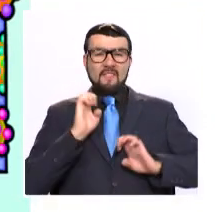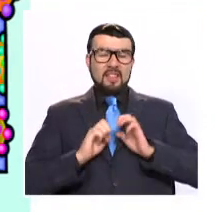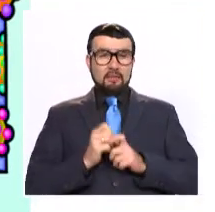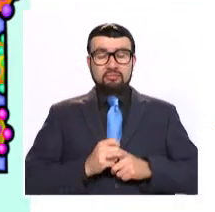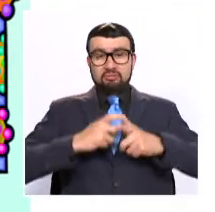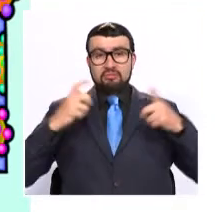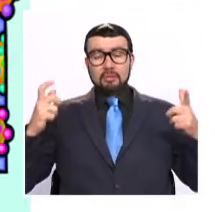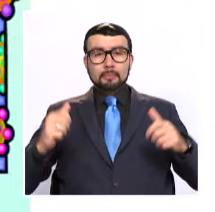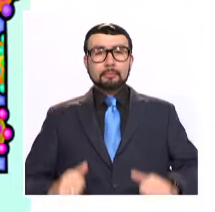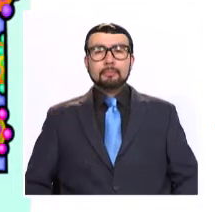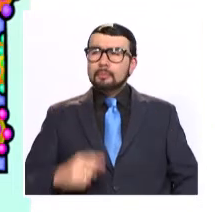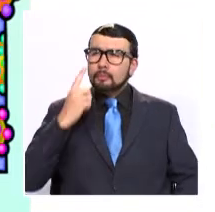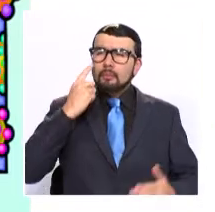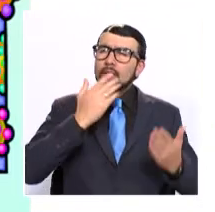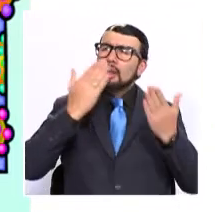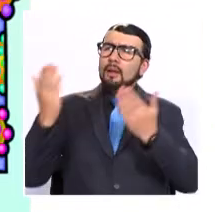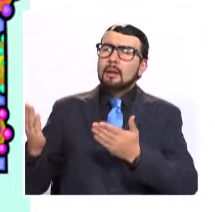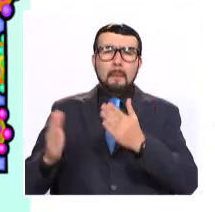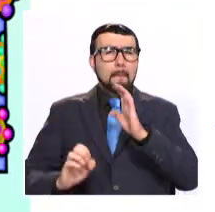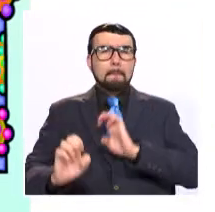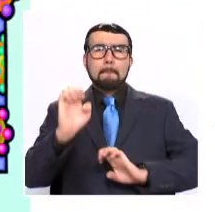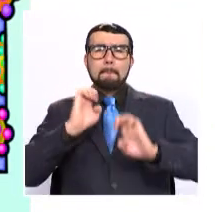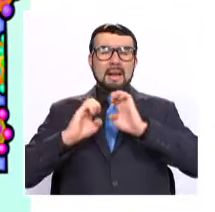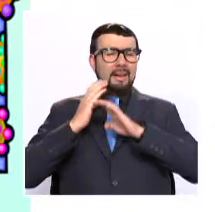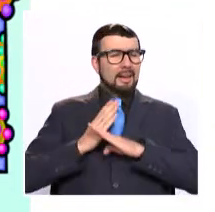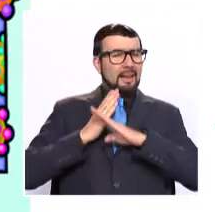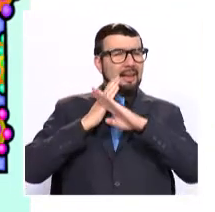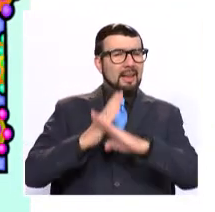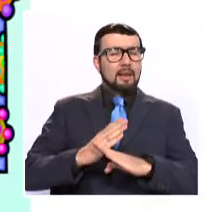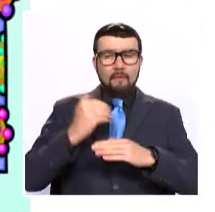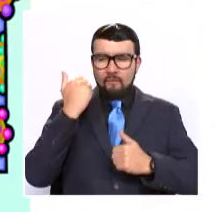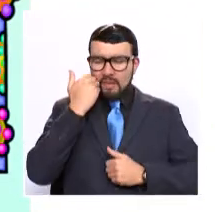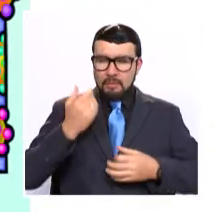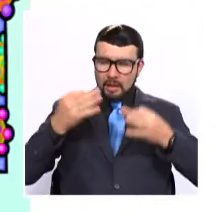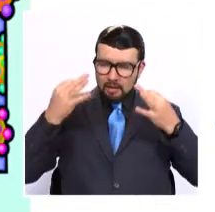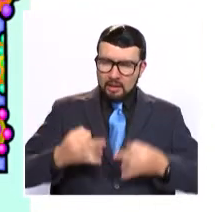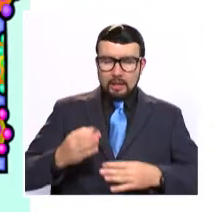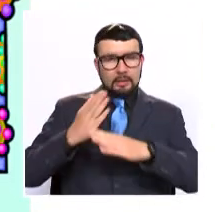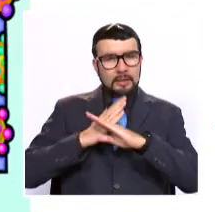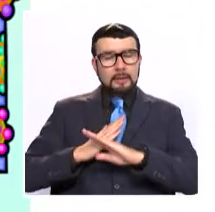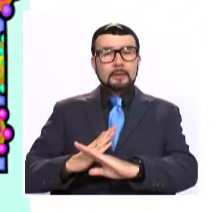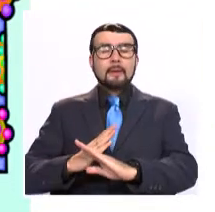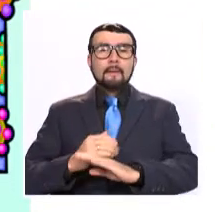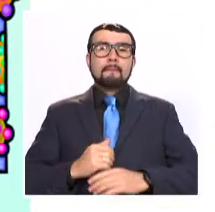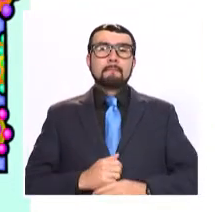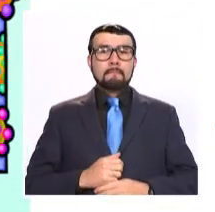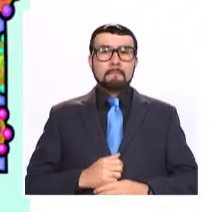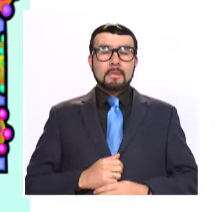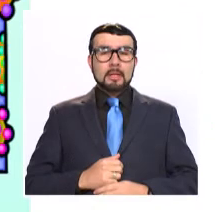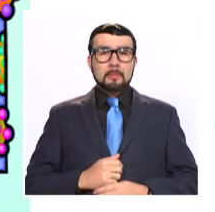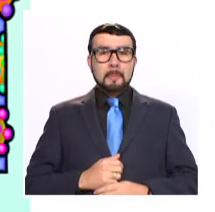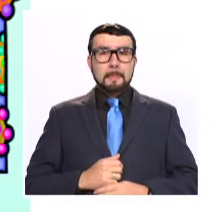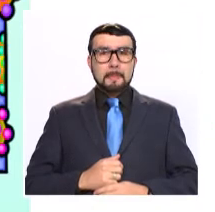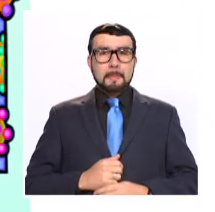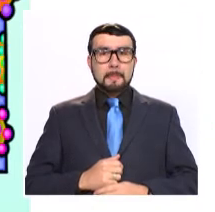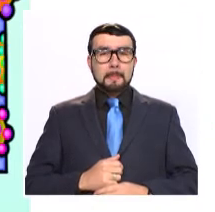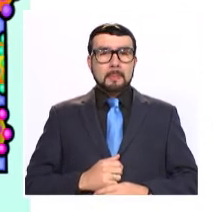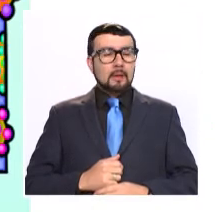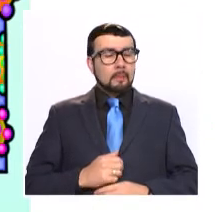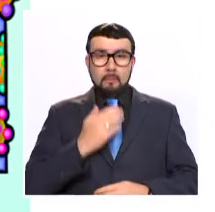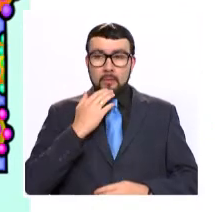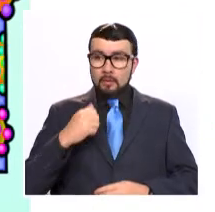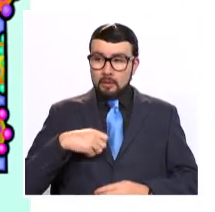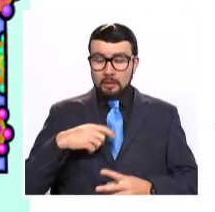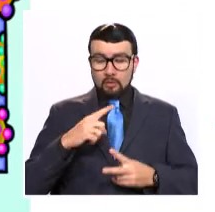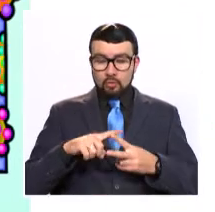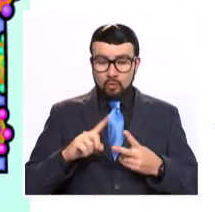pantalla prevención de la enfermedad específica. Sí, casi que aquí lo que les queremos contar es que hay dos formas de